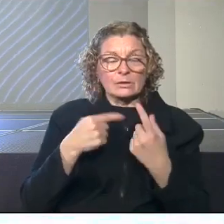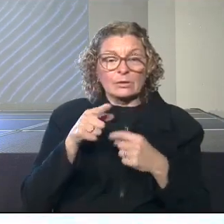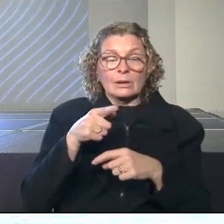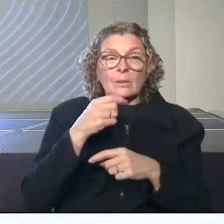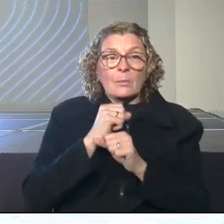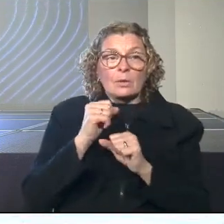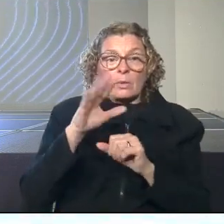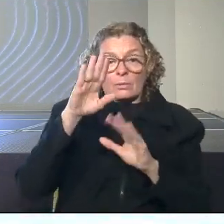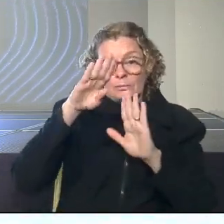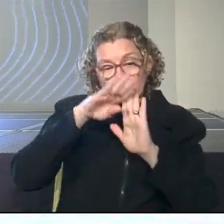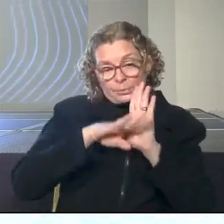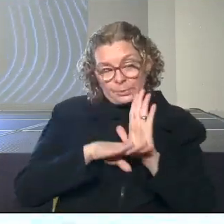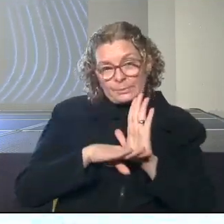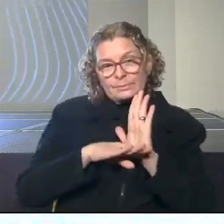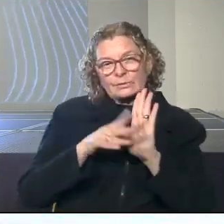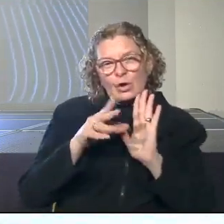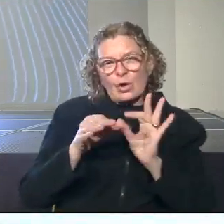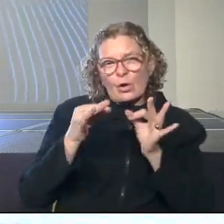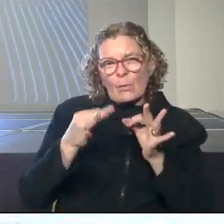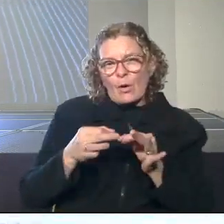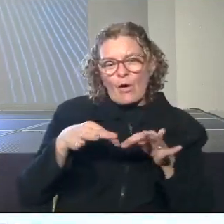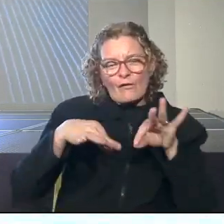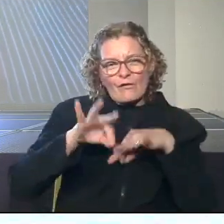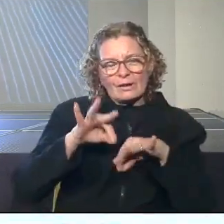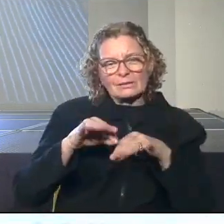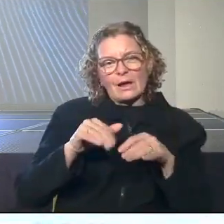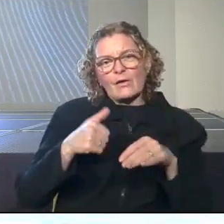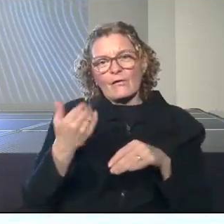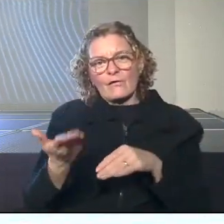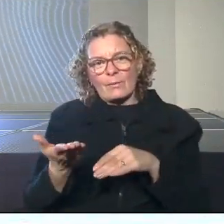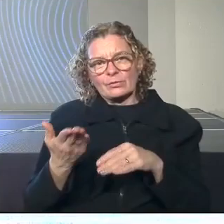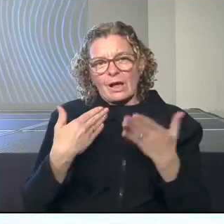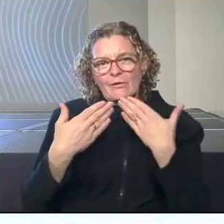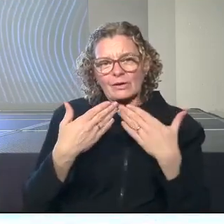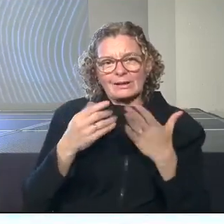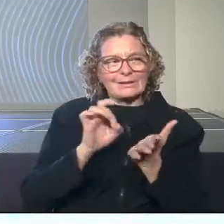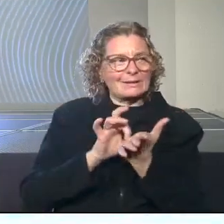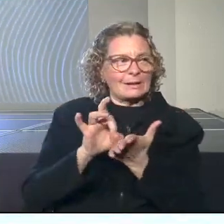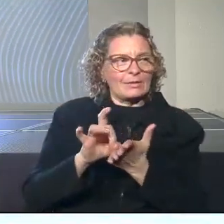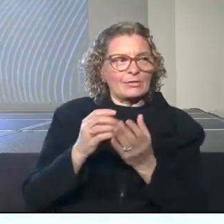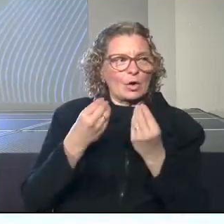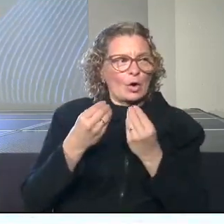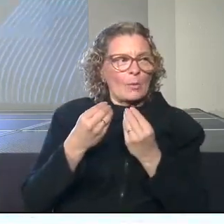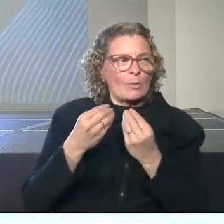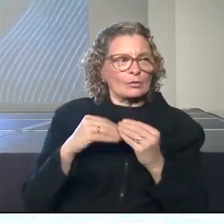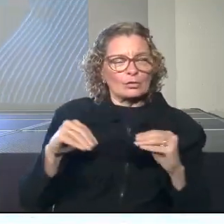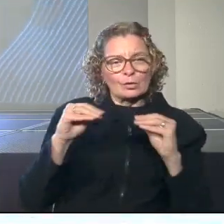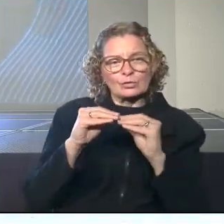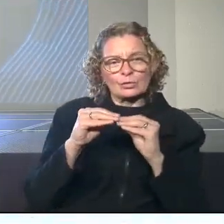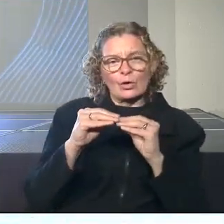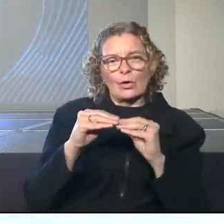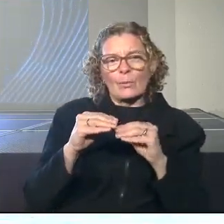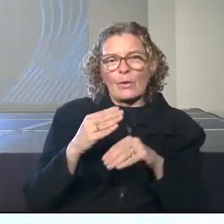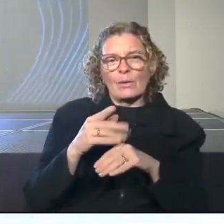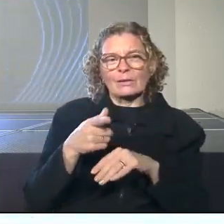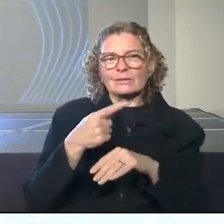habiendo cubierto todo lo que hace a la calidad de la oferta, pasamos a la calidad del servicio. Y sobre todo lo que es el servicio de